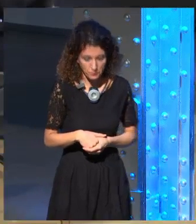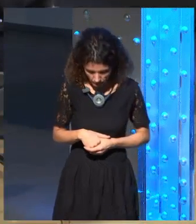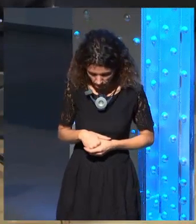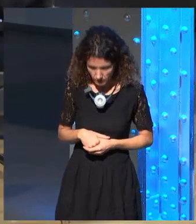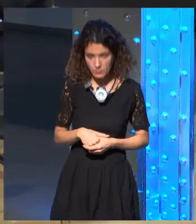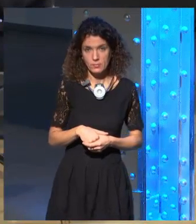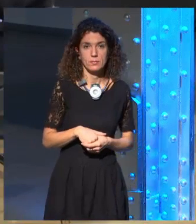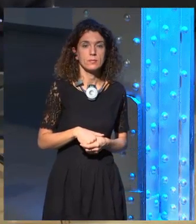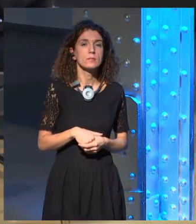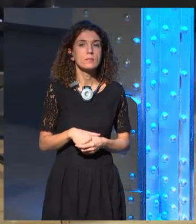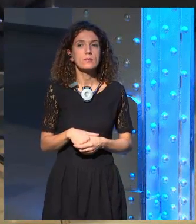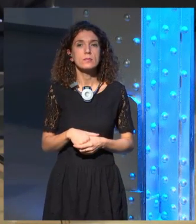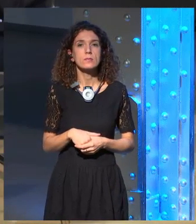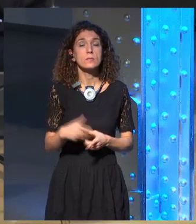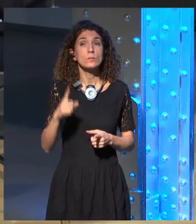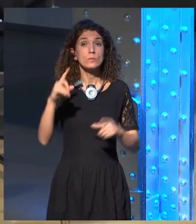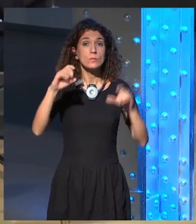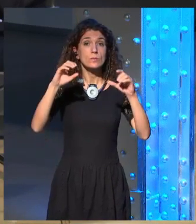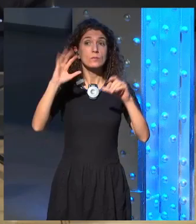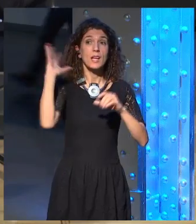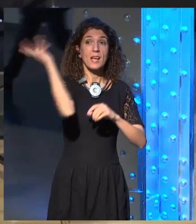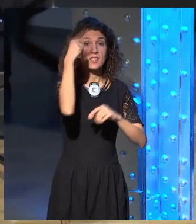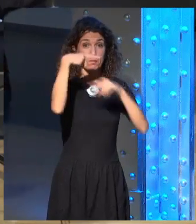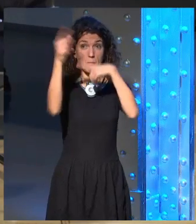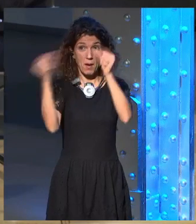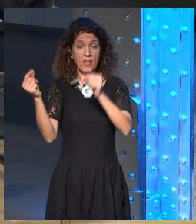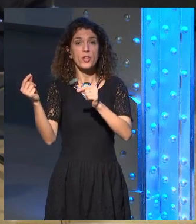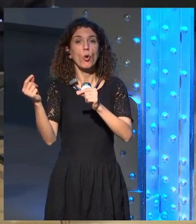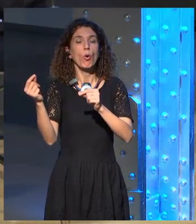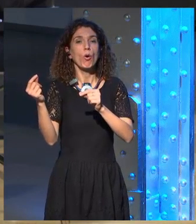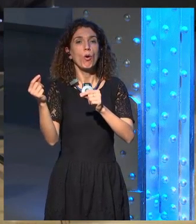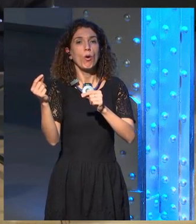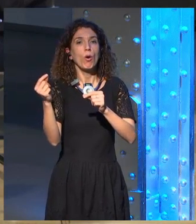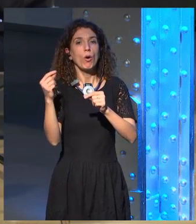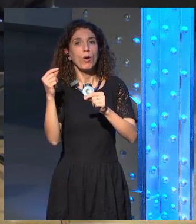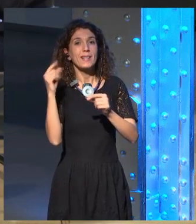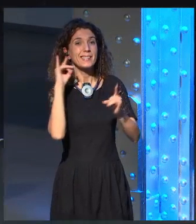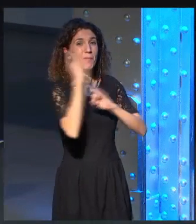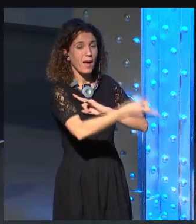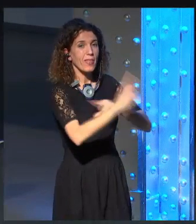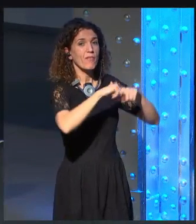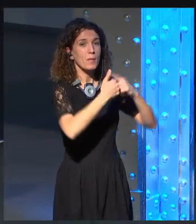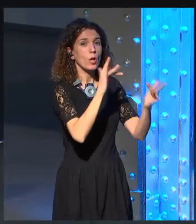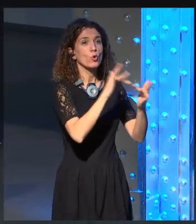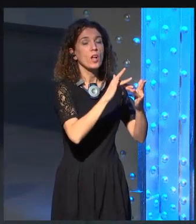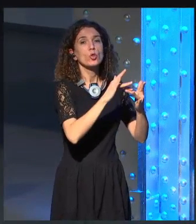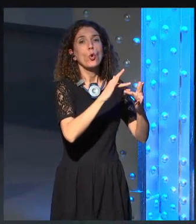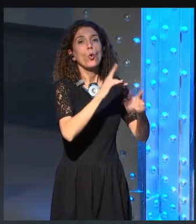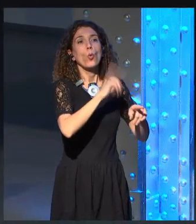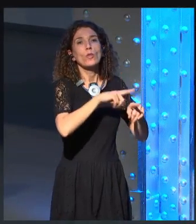¿Cada cuánto tenía contacto con su familia ahí arriba? ¿Cada cuánto podía llamar y recibir una llamada de ellos?